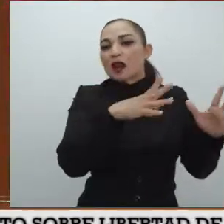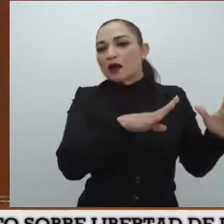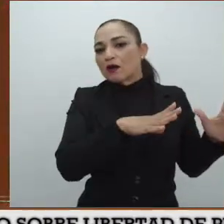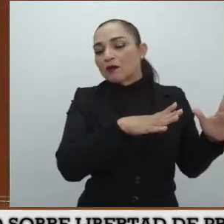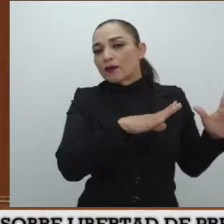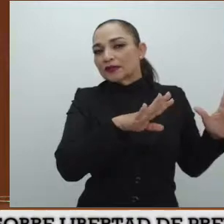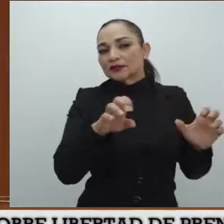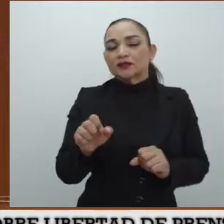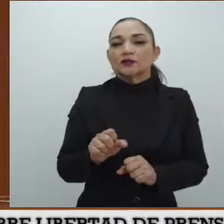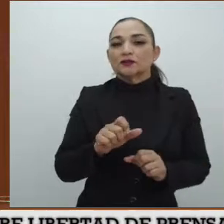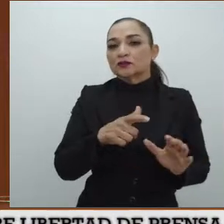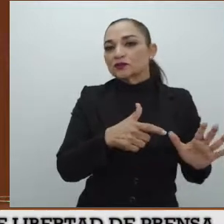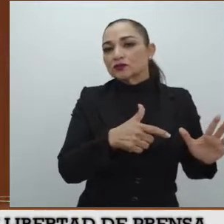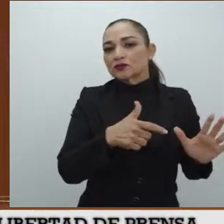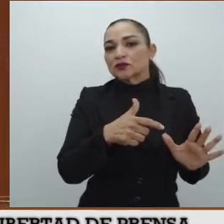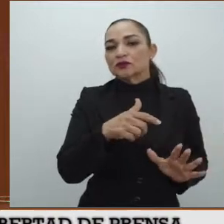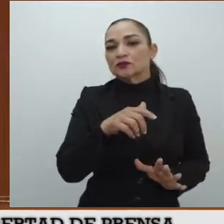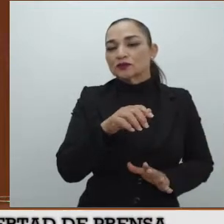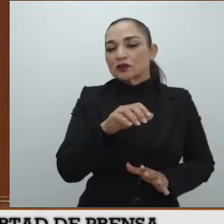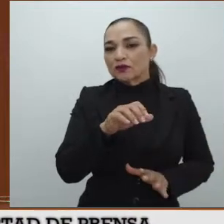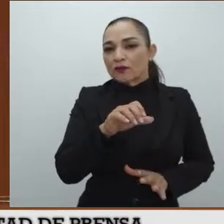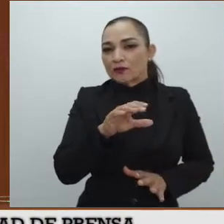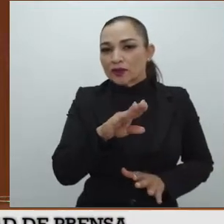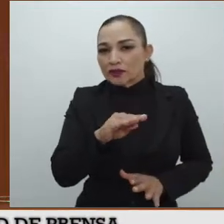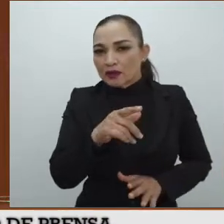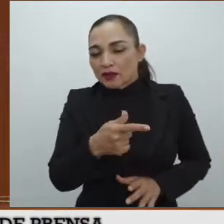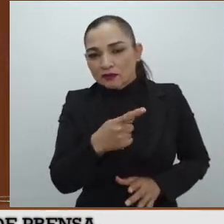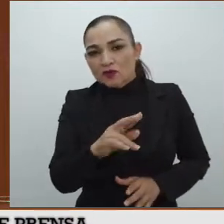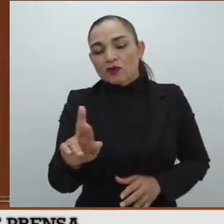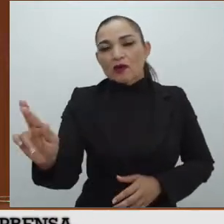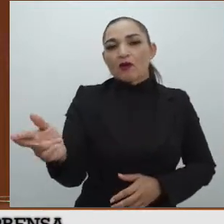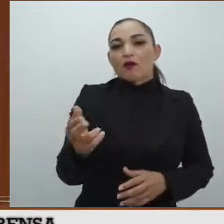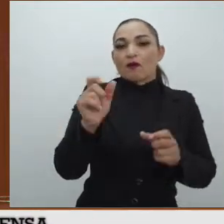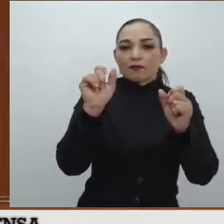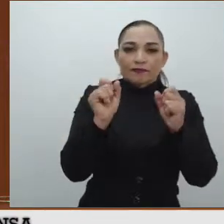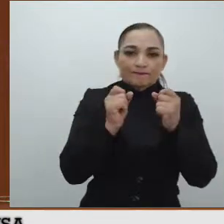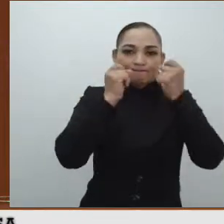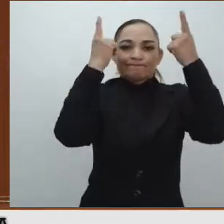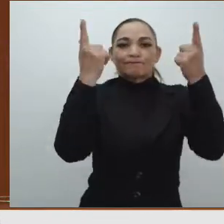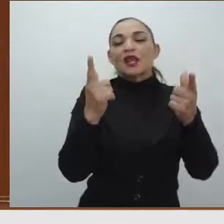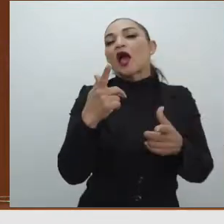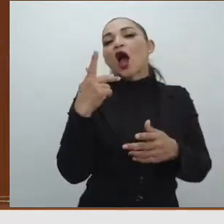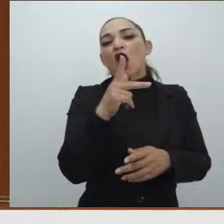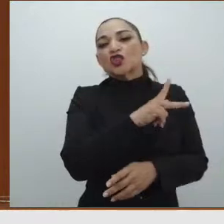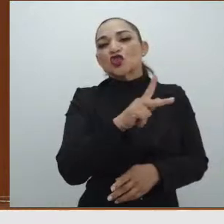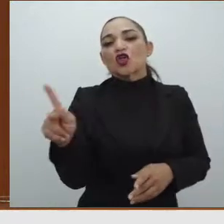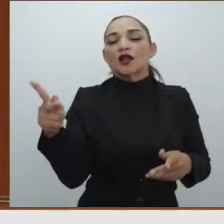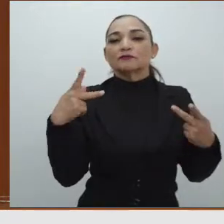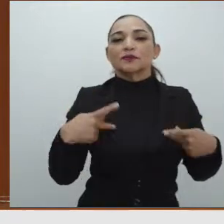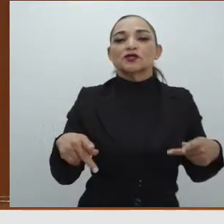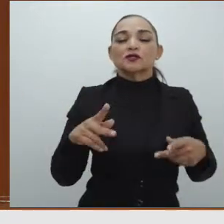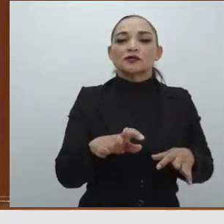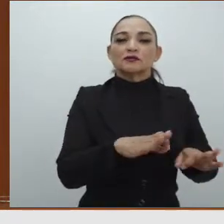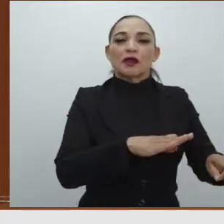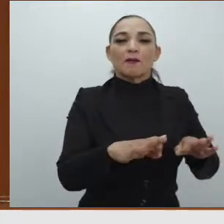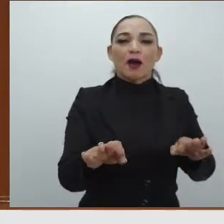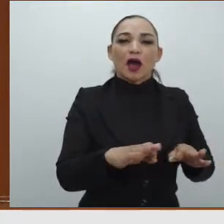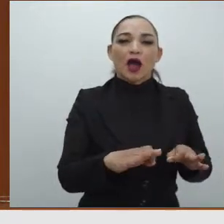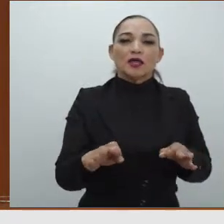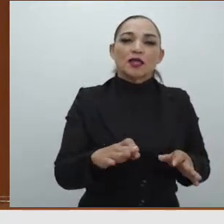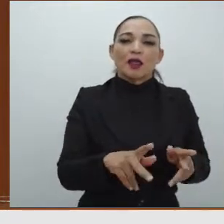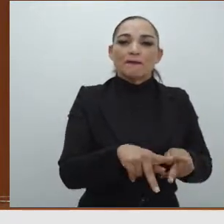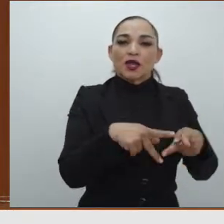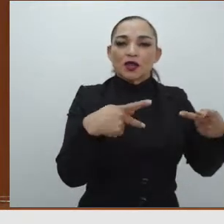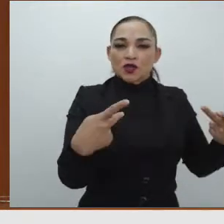Grupo Parlamentario de Morena, quiero hacerles un reconocimiento a todo el gremio periodístico, especialmente del Estado de Sinaloa,